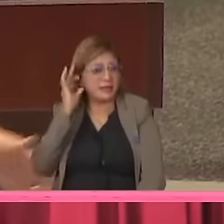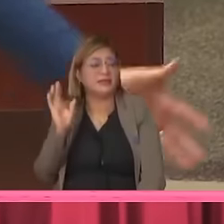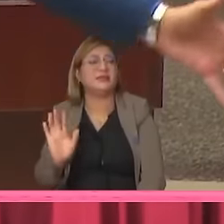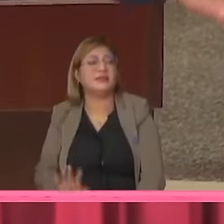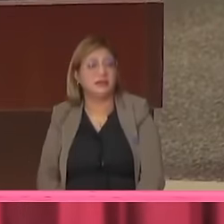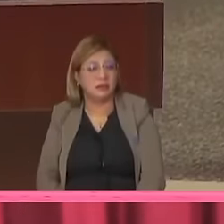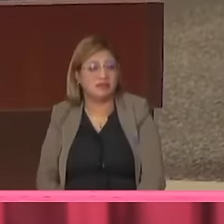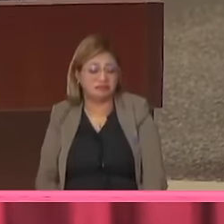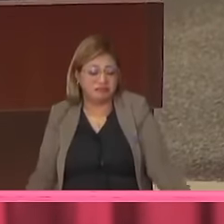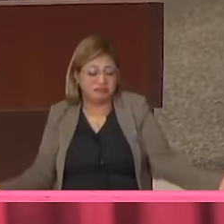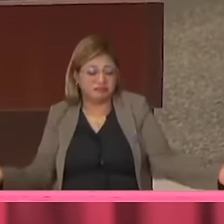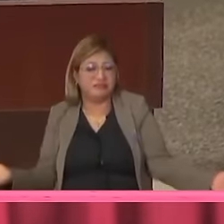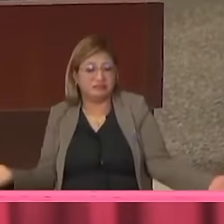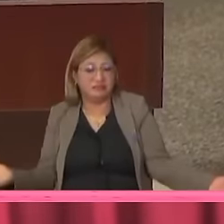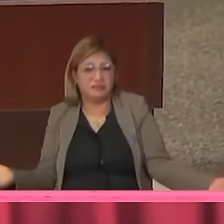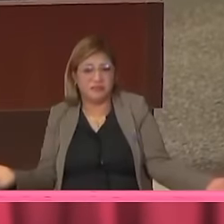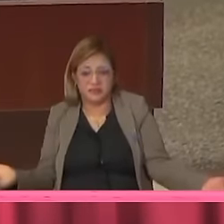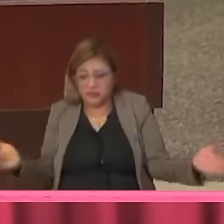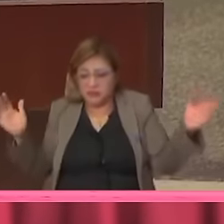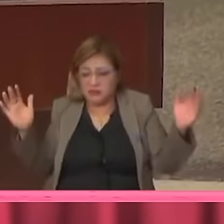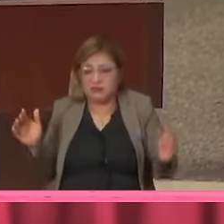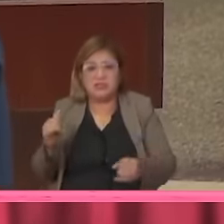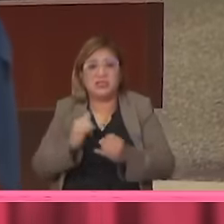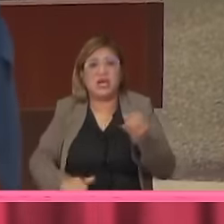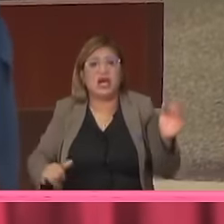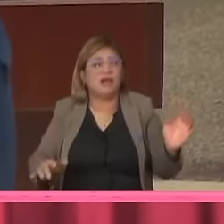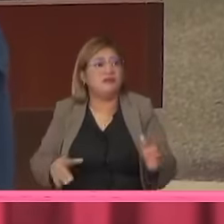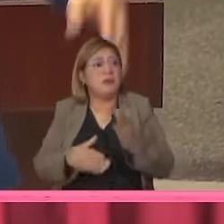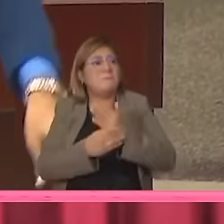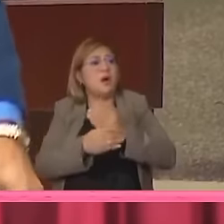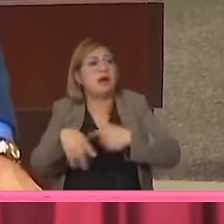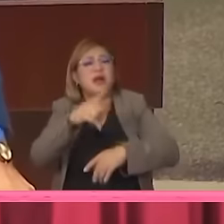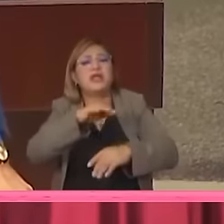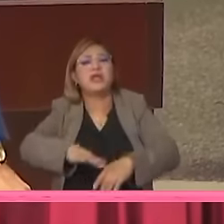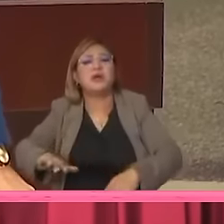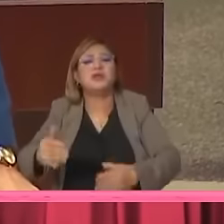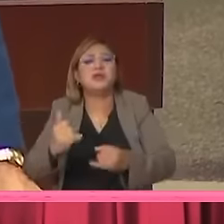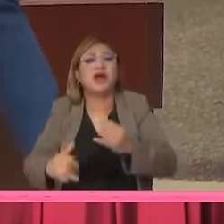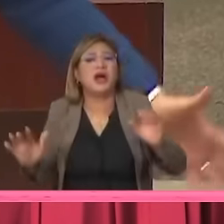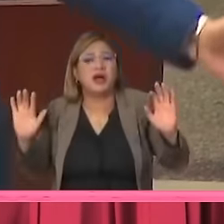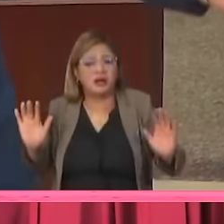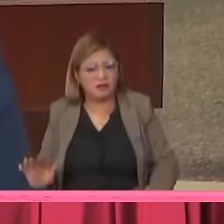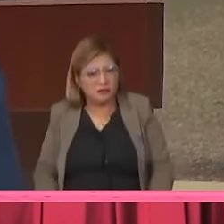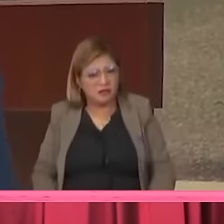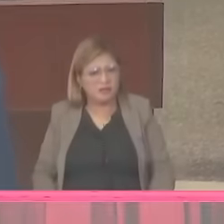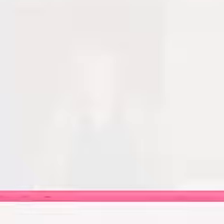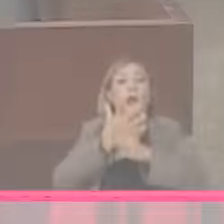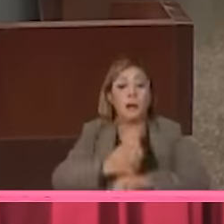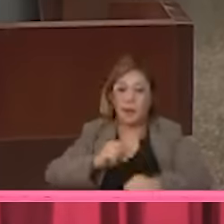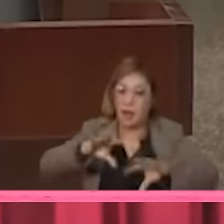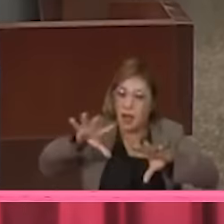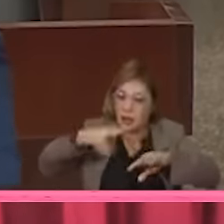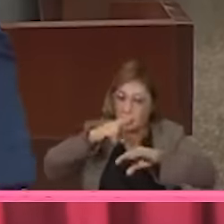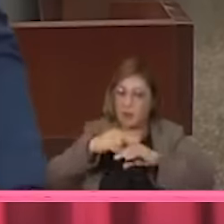hermano. La votamos. Acabamos con la pobreza con esto, miren. Hemos revolucionado el país en esta nueva asamblea.